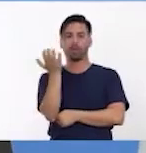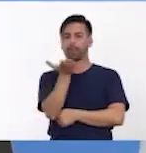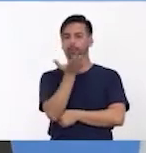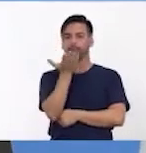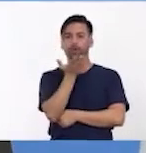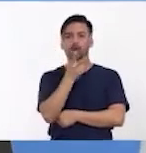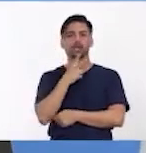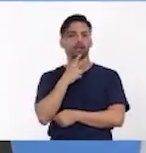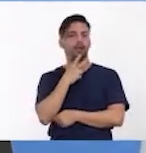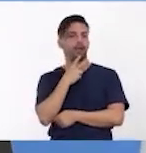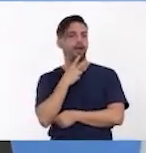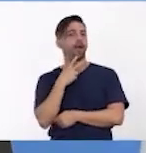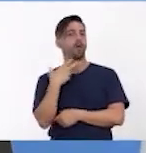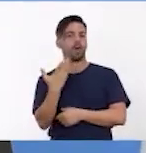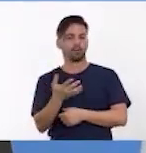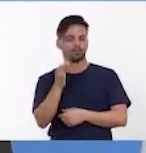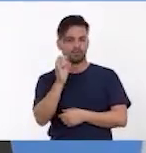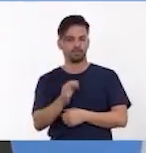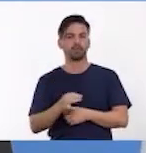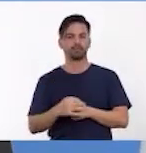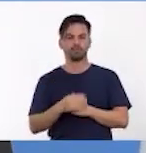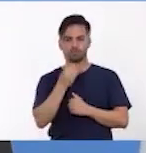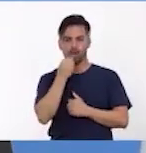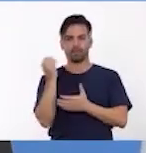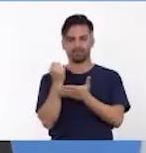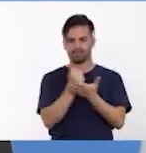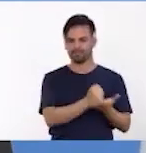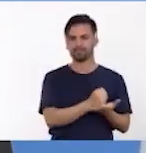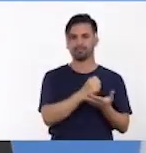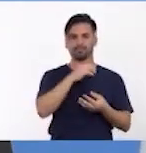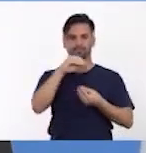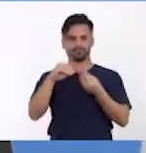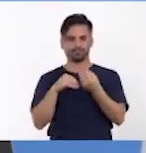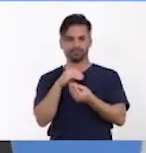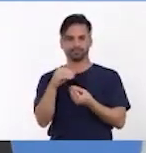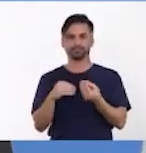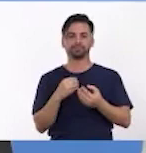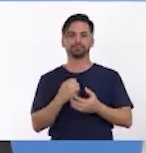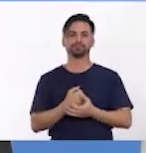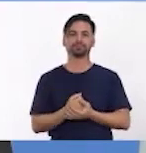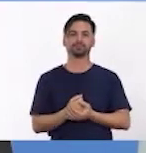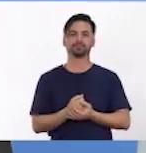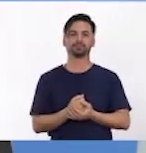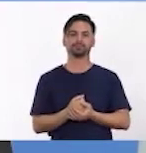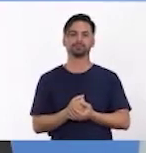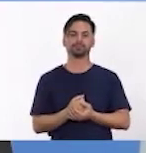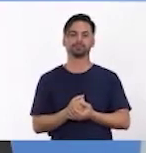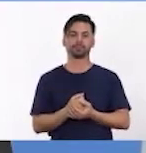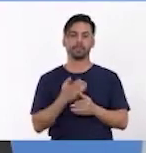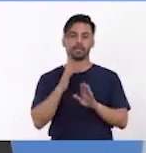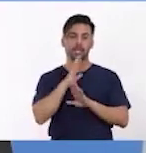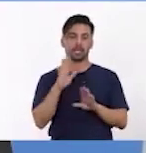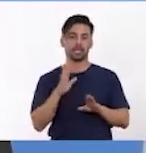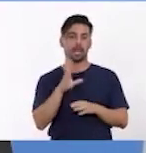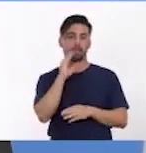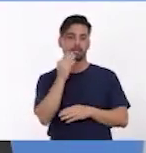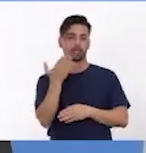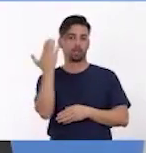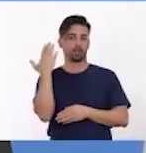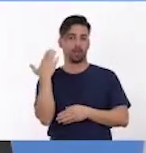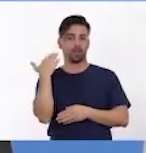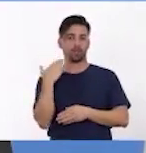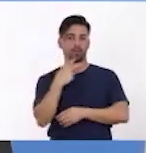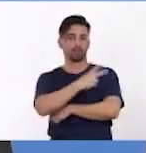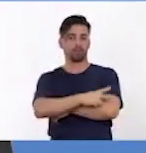Bien, son precisamente las que ya estuvimos diciendo en clases anteriores que nuestro país